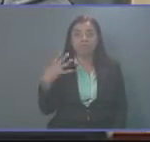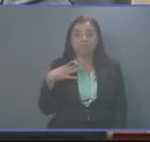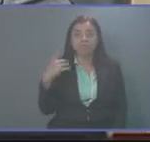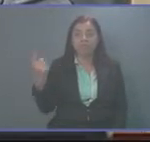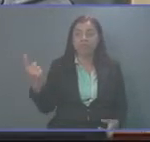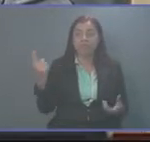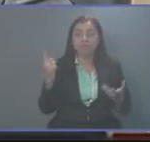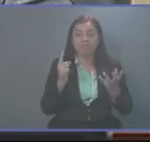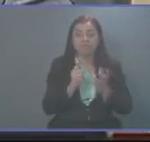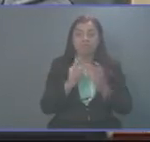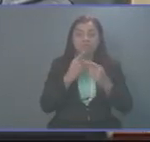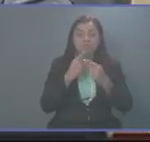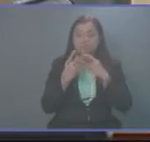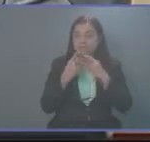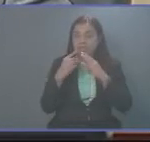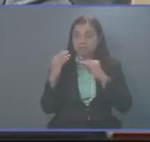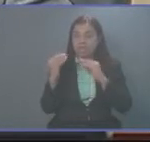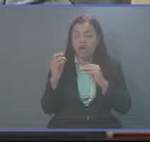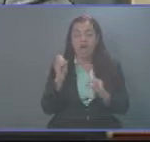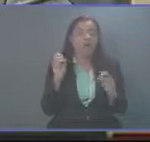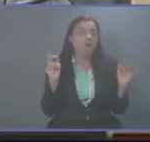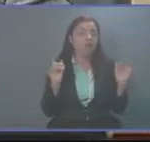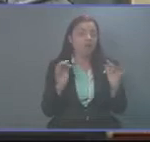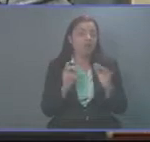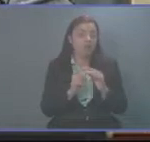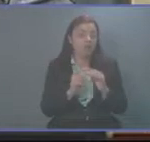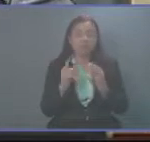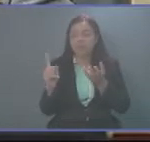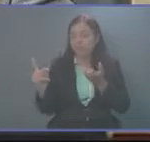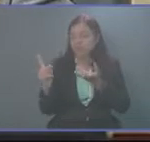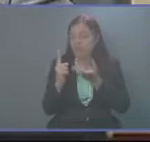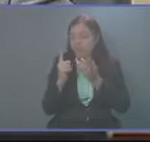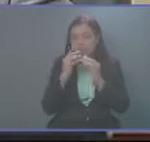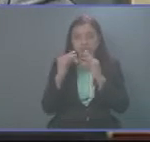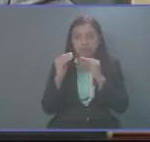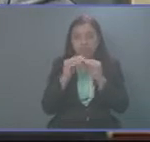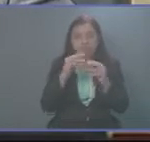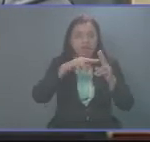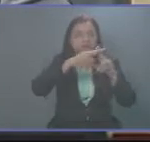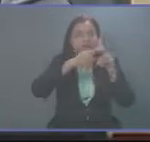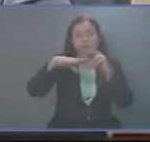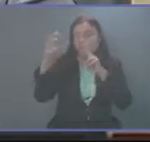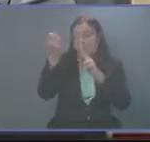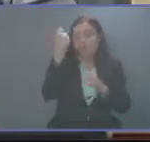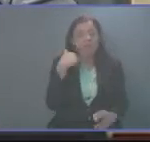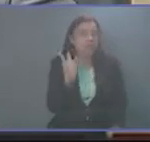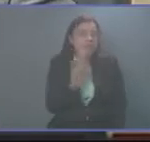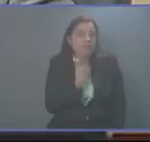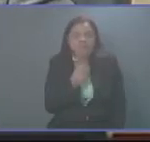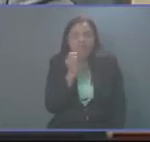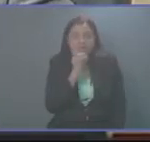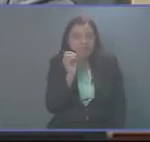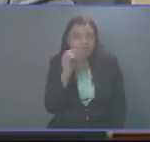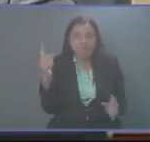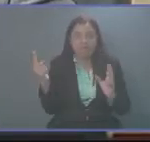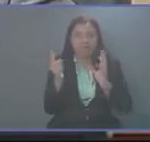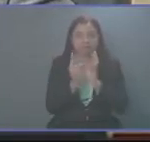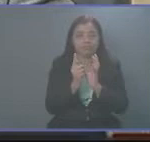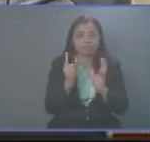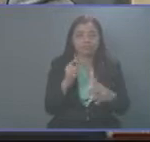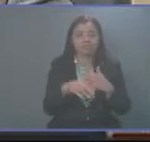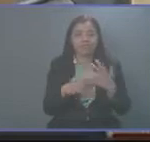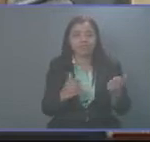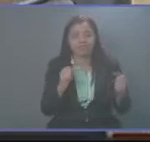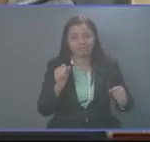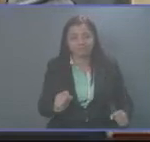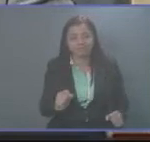entrevista o alguna reunión con el grupo parlamentario de Gana. No tuvimos la oportunidad de